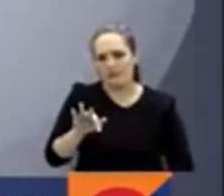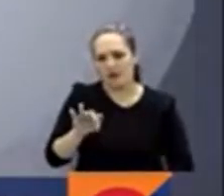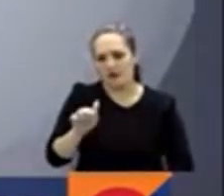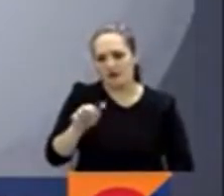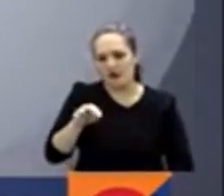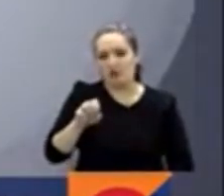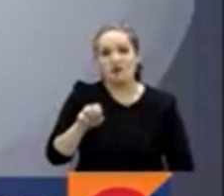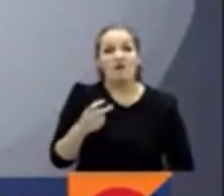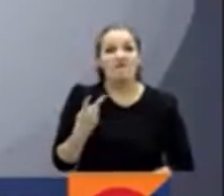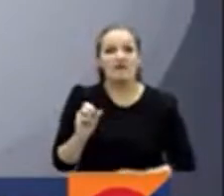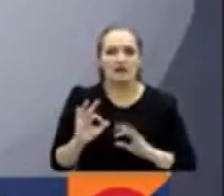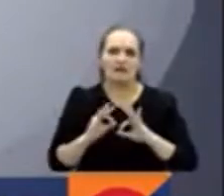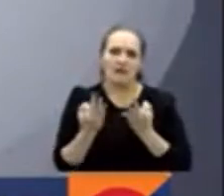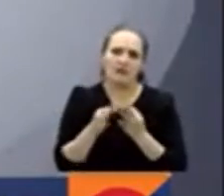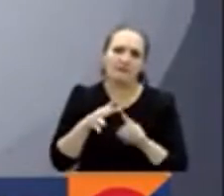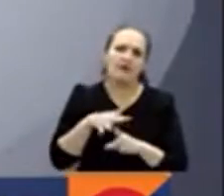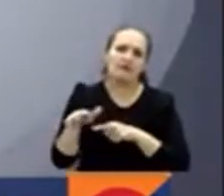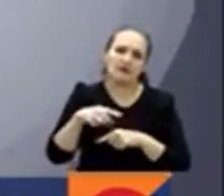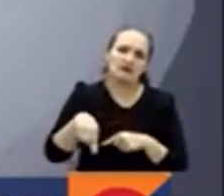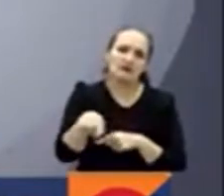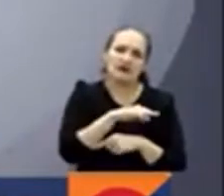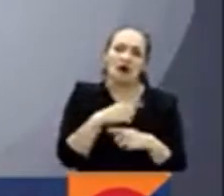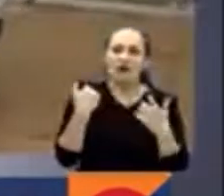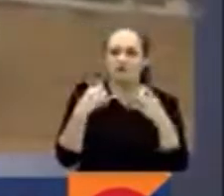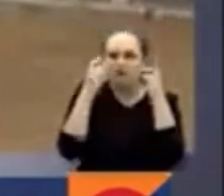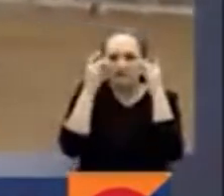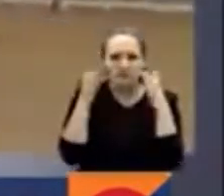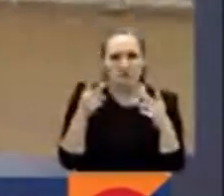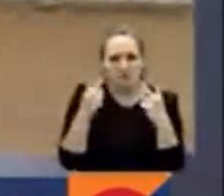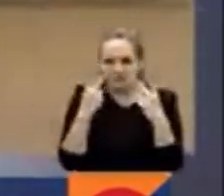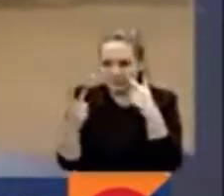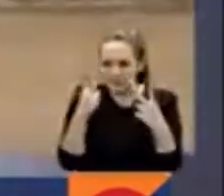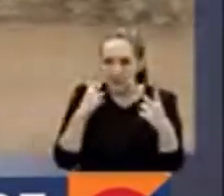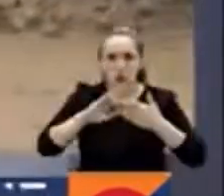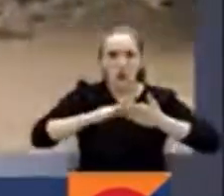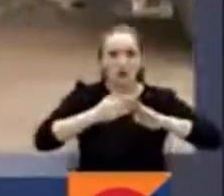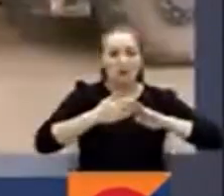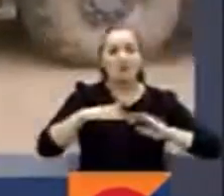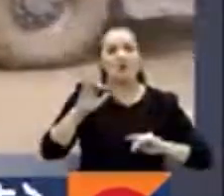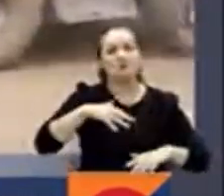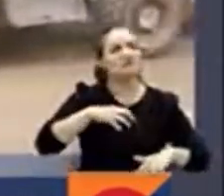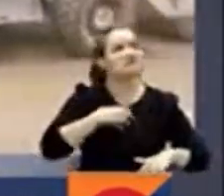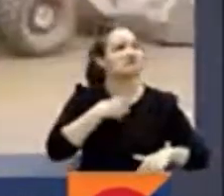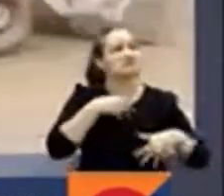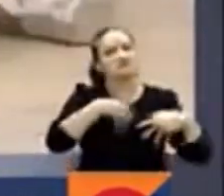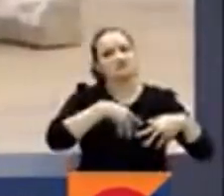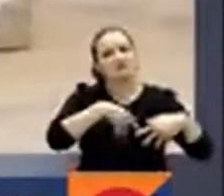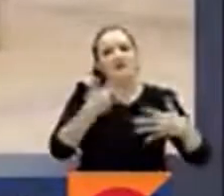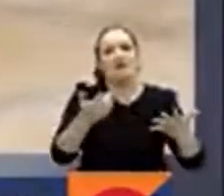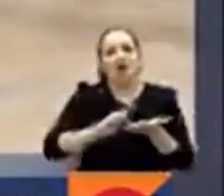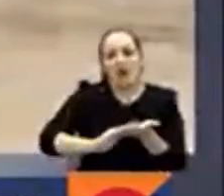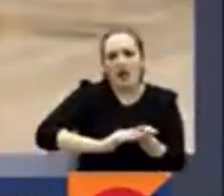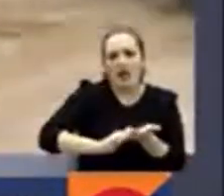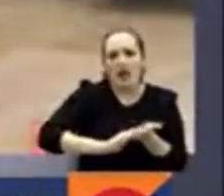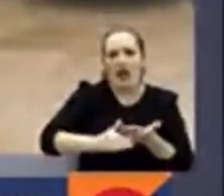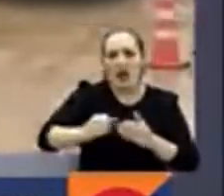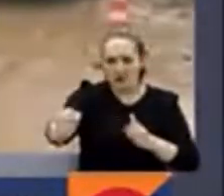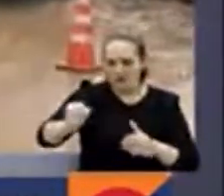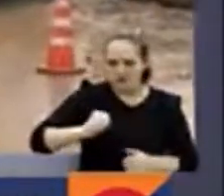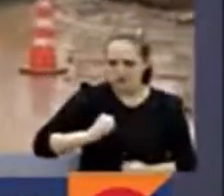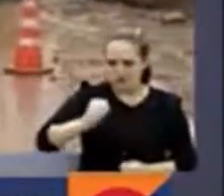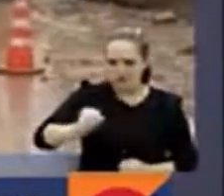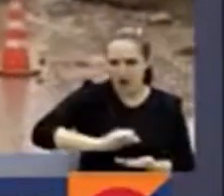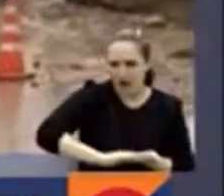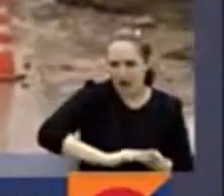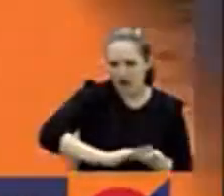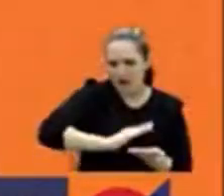por esta situación, que mantiene la alerta roja en esa localidad. La comunidad también protesta por falta de maquinaria para resolver el tema de movilidad dentro